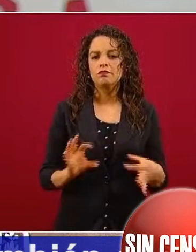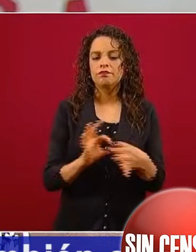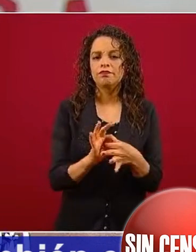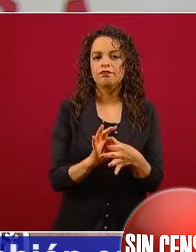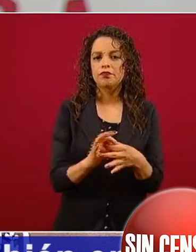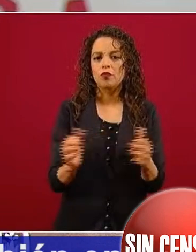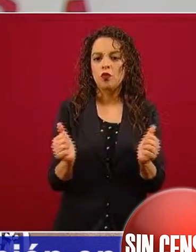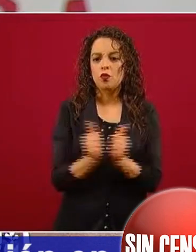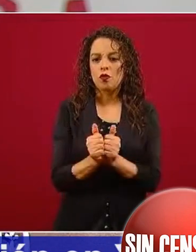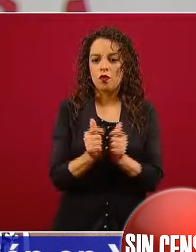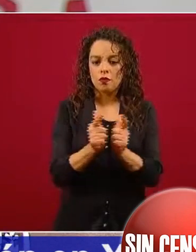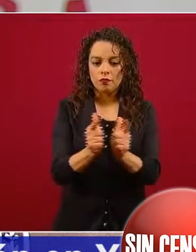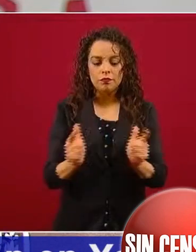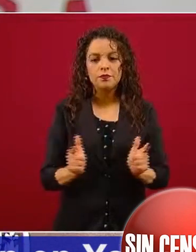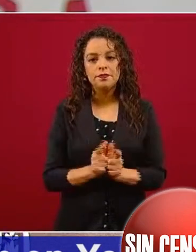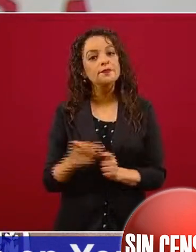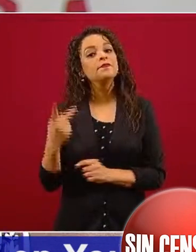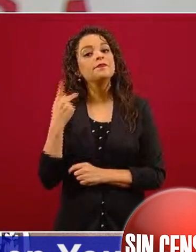nuestros partidos.